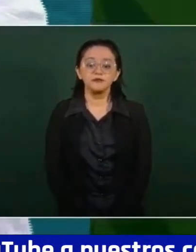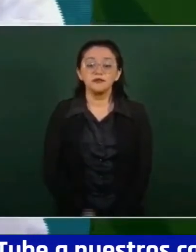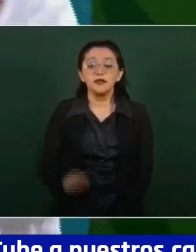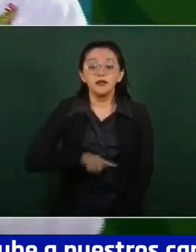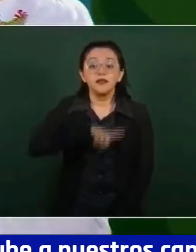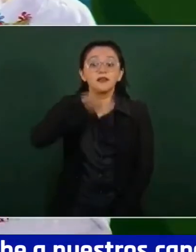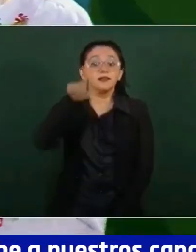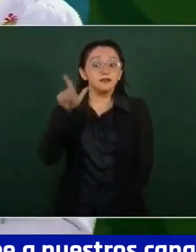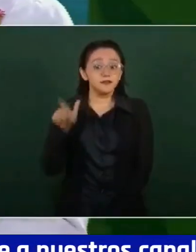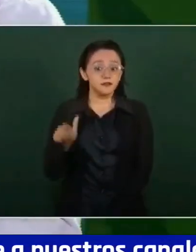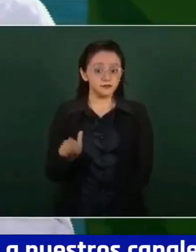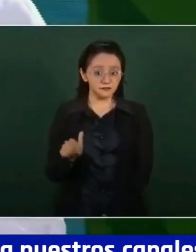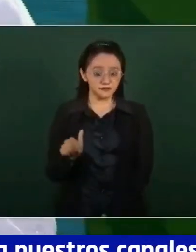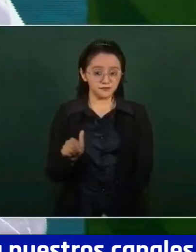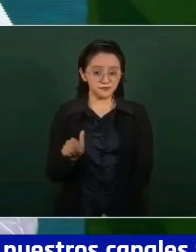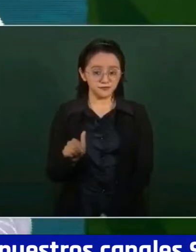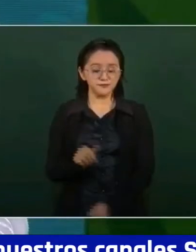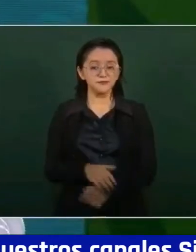Posteriormente,